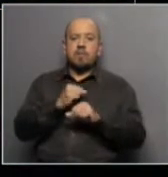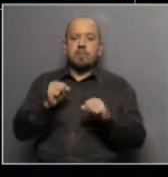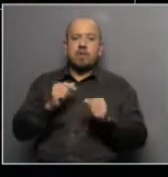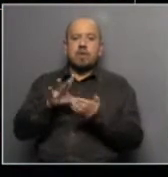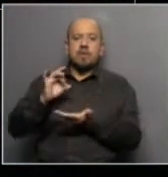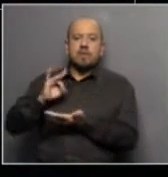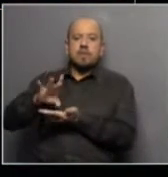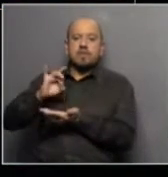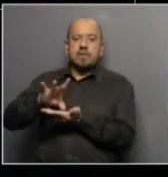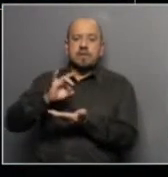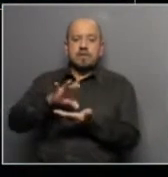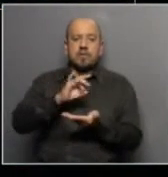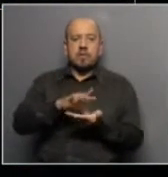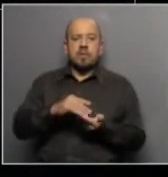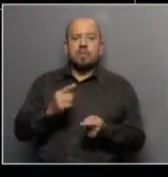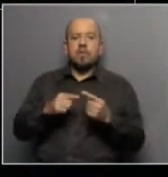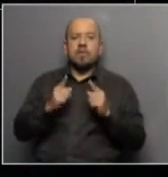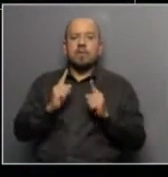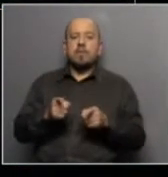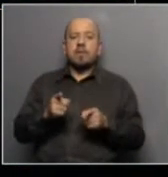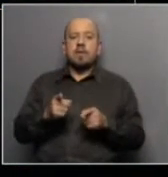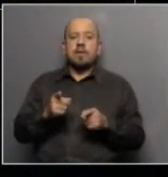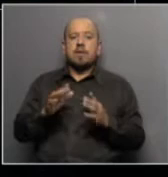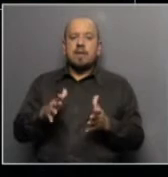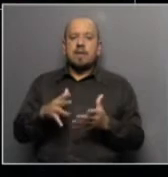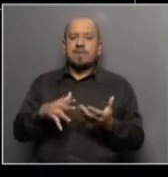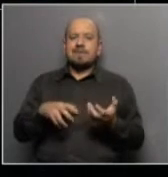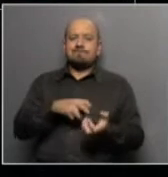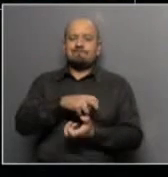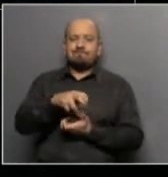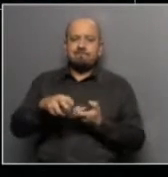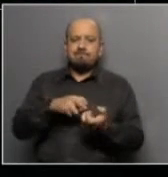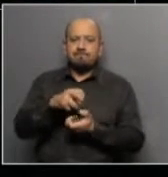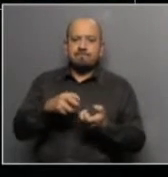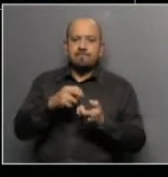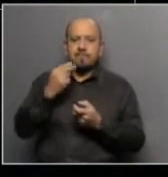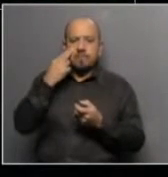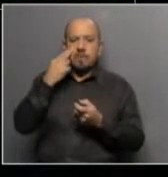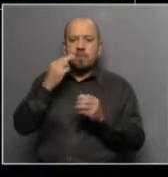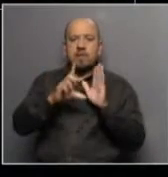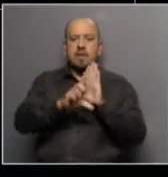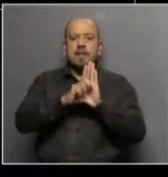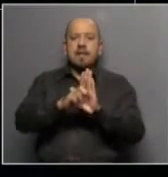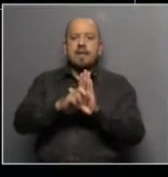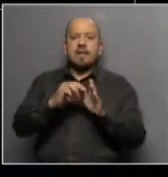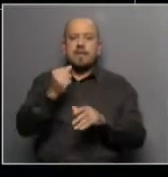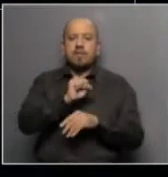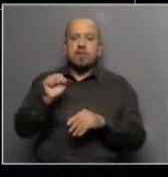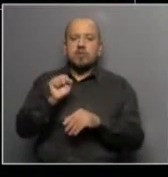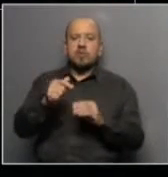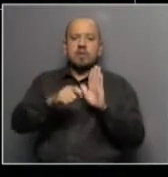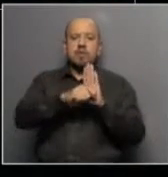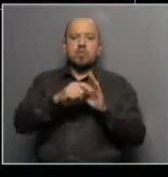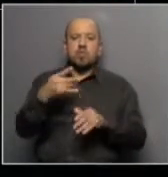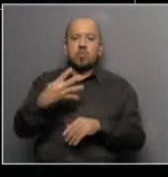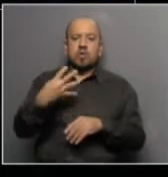desalojos express, pero también agrava la que ya de por sí era problemática, la ley de faltas. Bueno, en su artículo 14 la